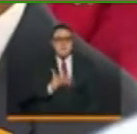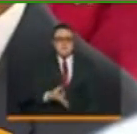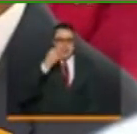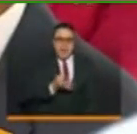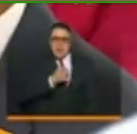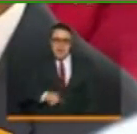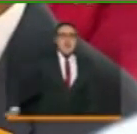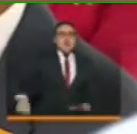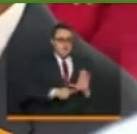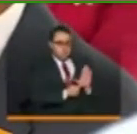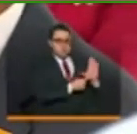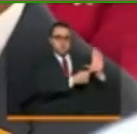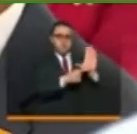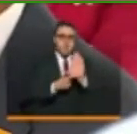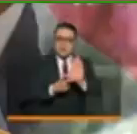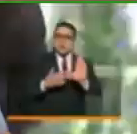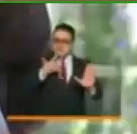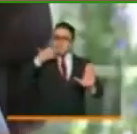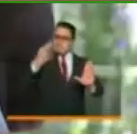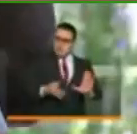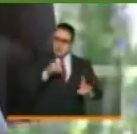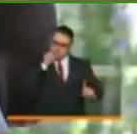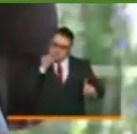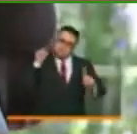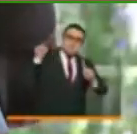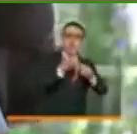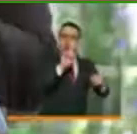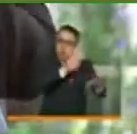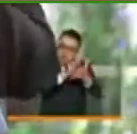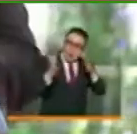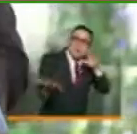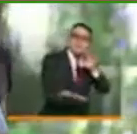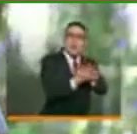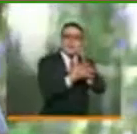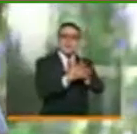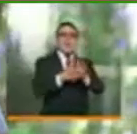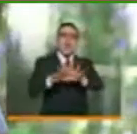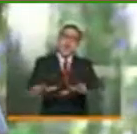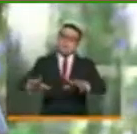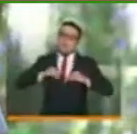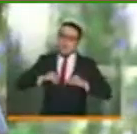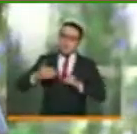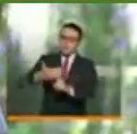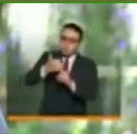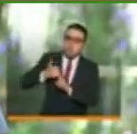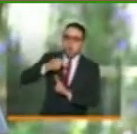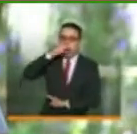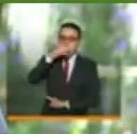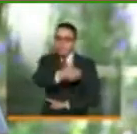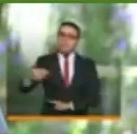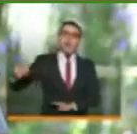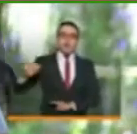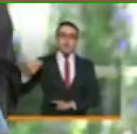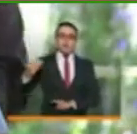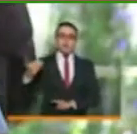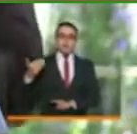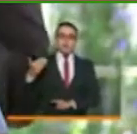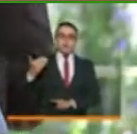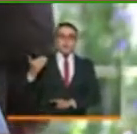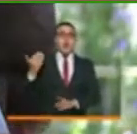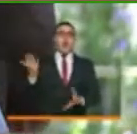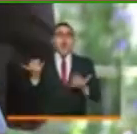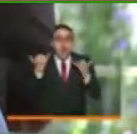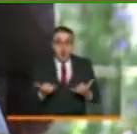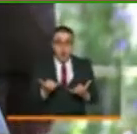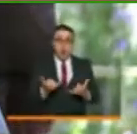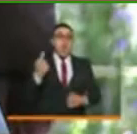sociedad que su contribución al aceptar esos crímenes sea que no ejerzan la